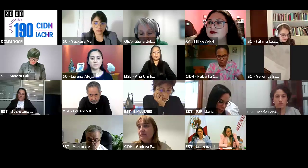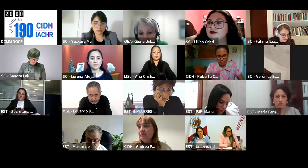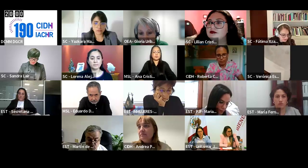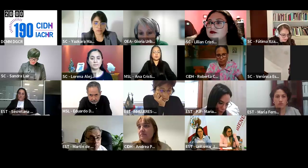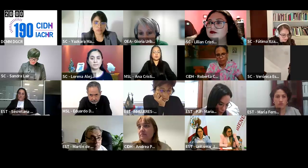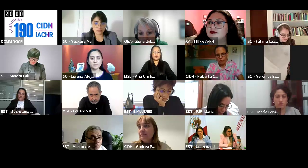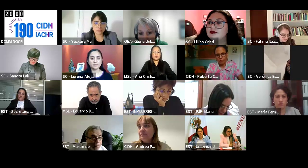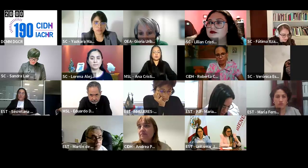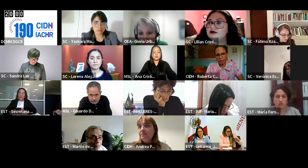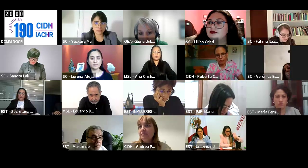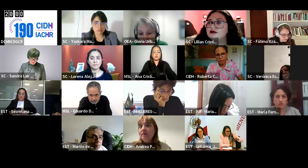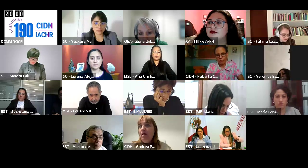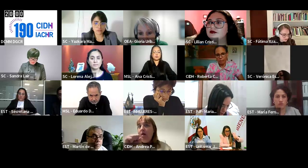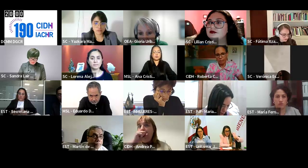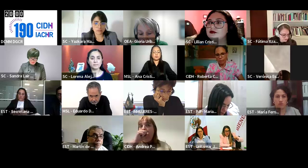No los veo.